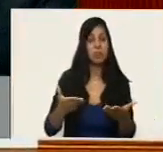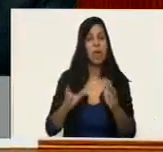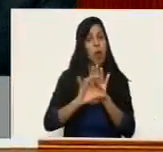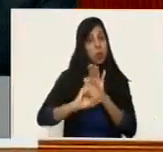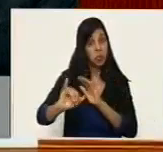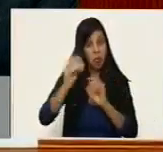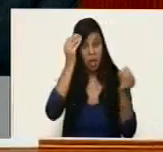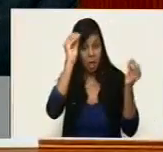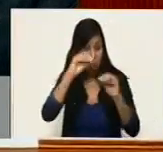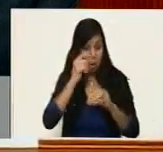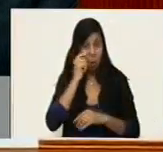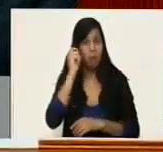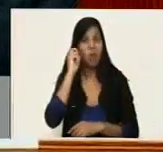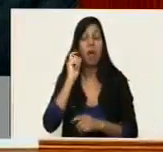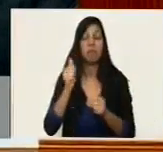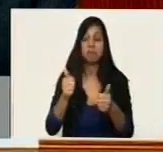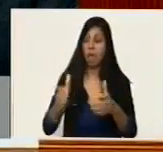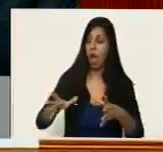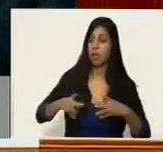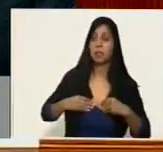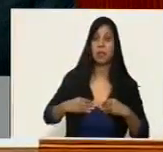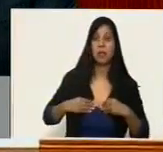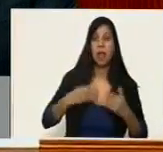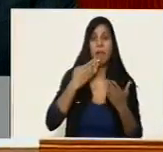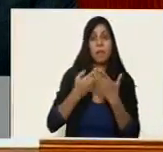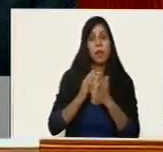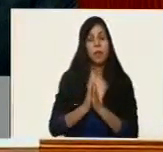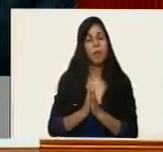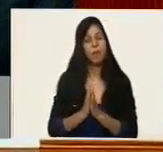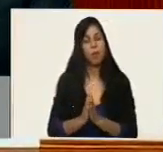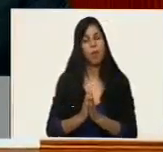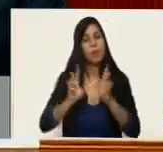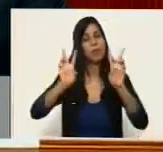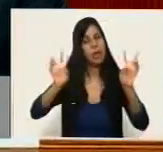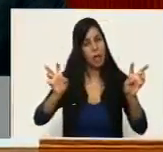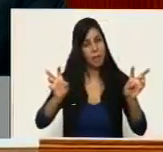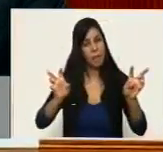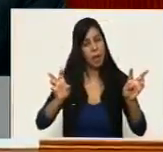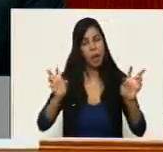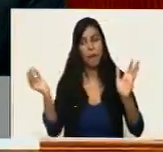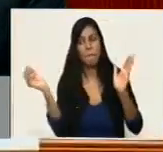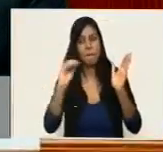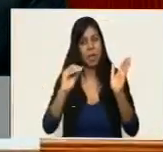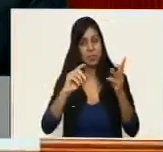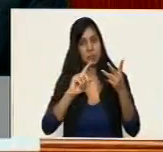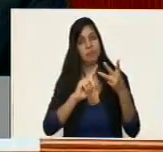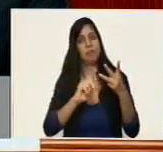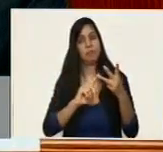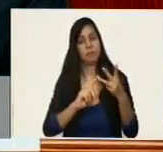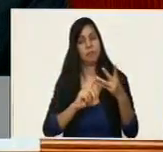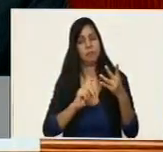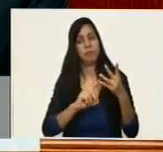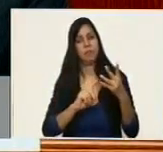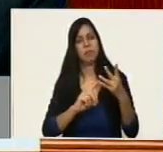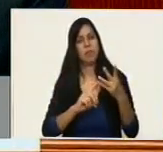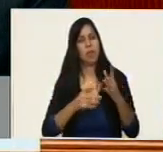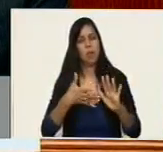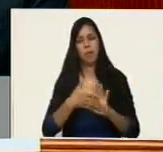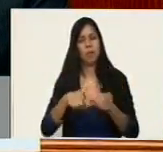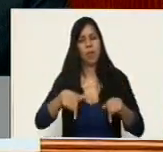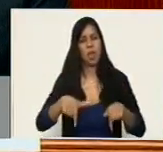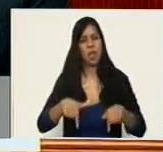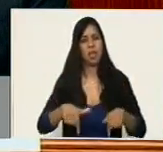hombres. Y yo pido voy a pedir ese punto para incorporarlo, de manera que la estructura de esta